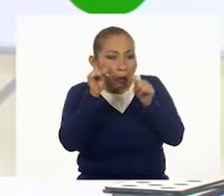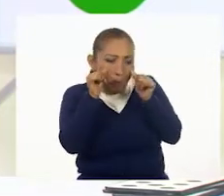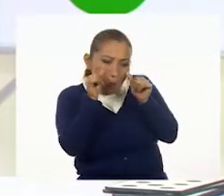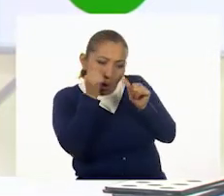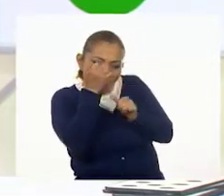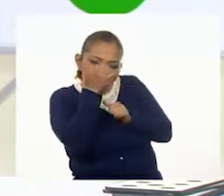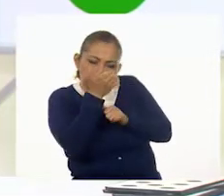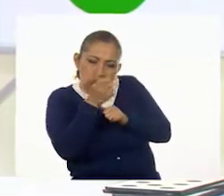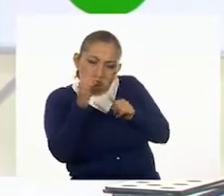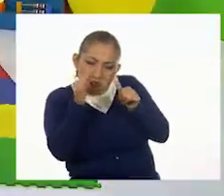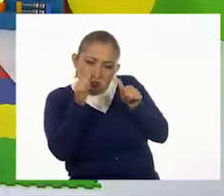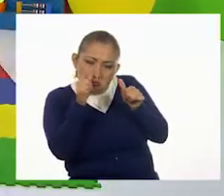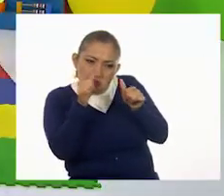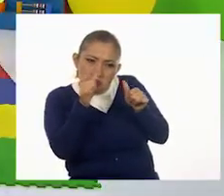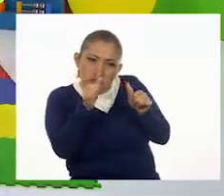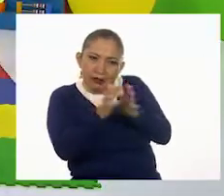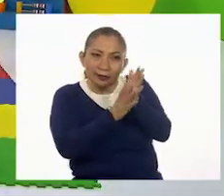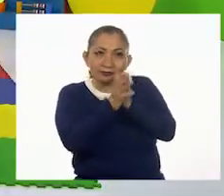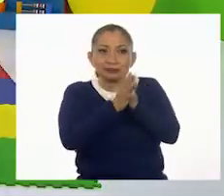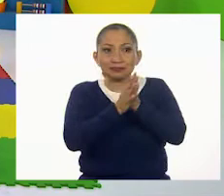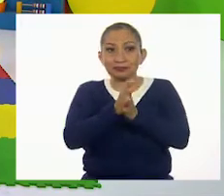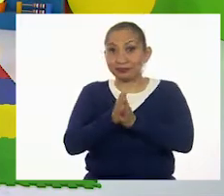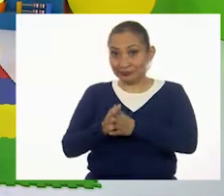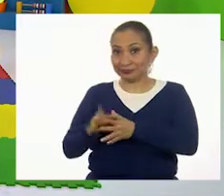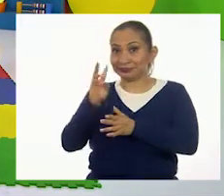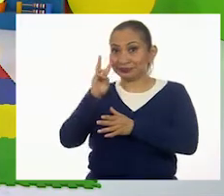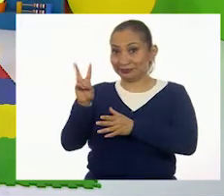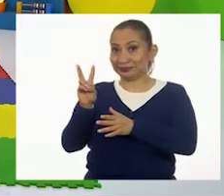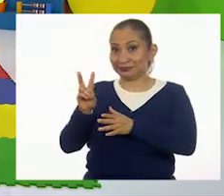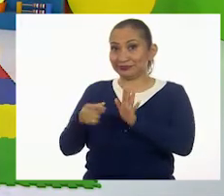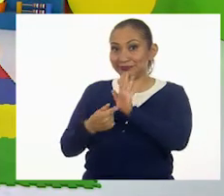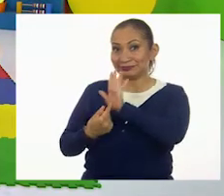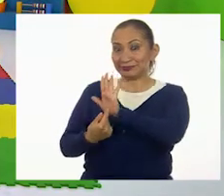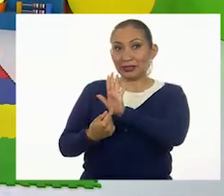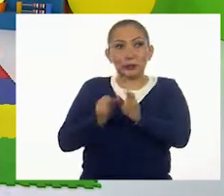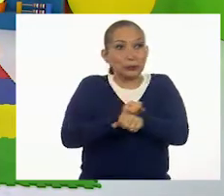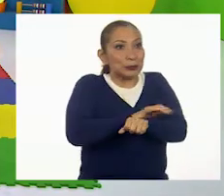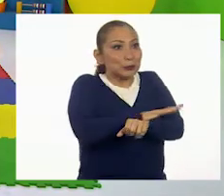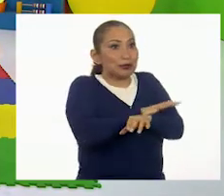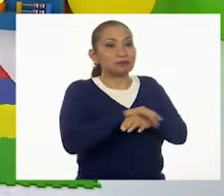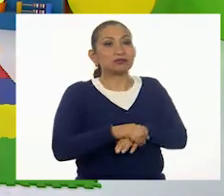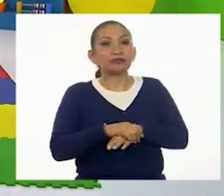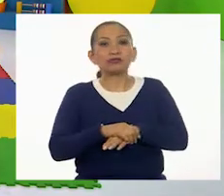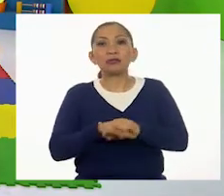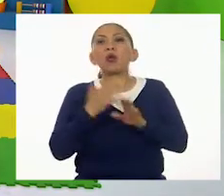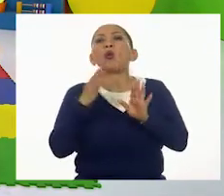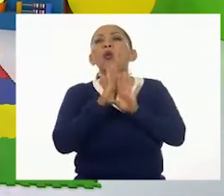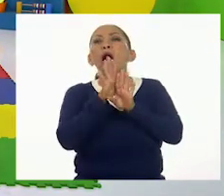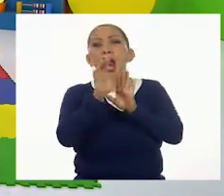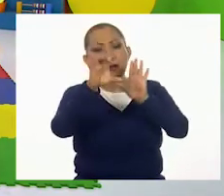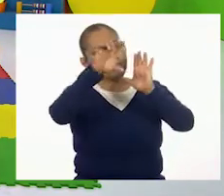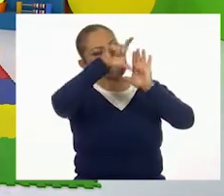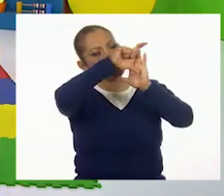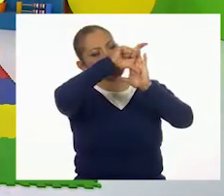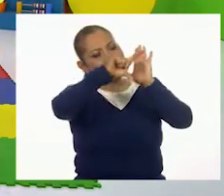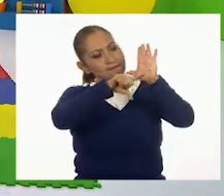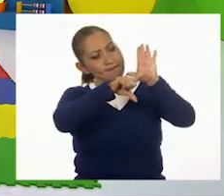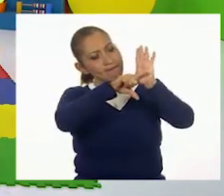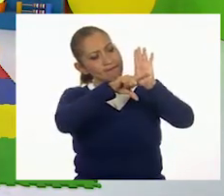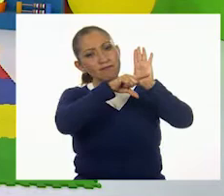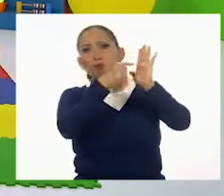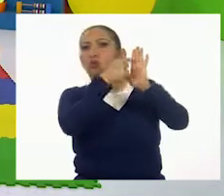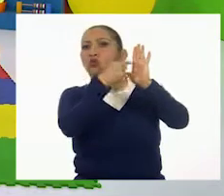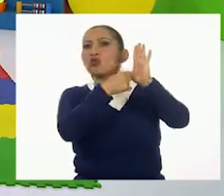observar detenidamente. ¡Sí! Ahora sí, veamos. ¡Ay, qué emoción! ¿En qué parte de la ficha hay